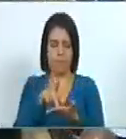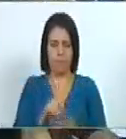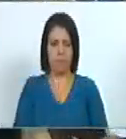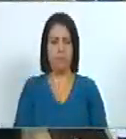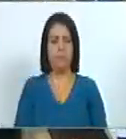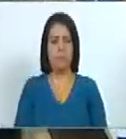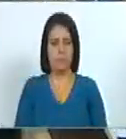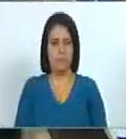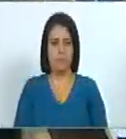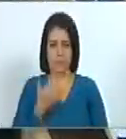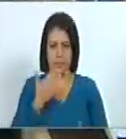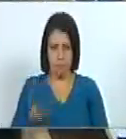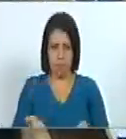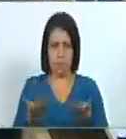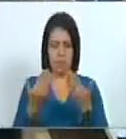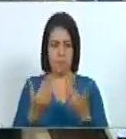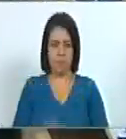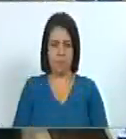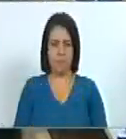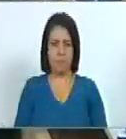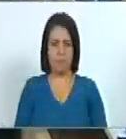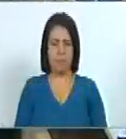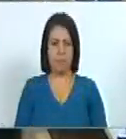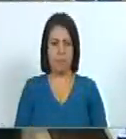se le concede.